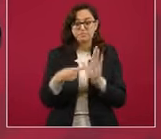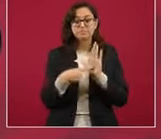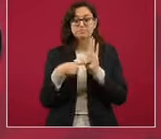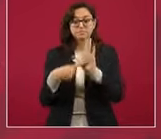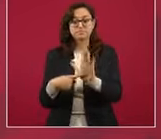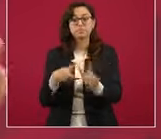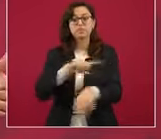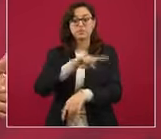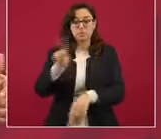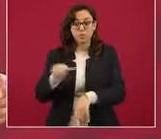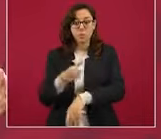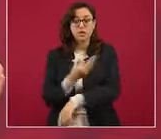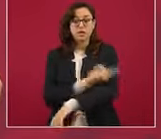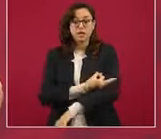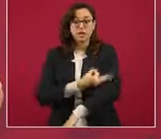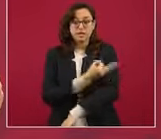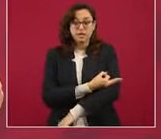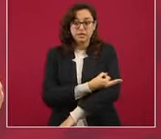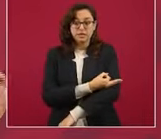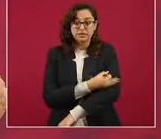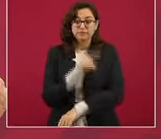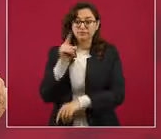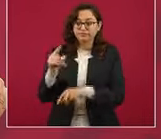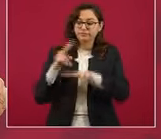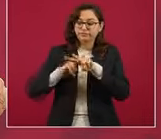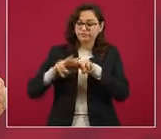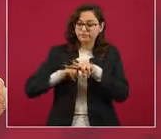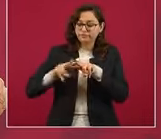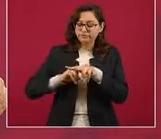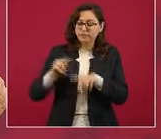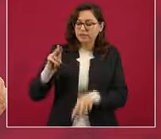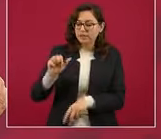a supervisar un tramo del Tren Maya